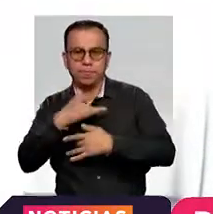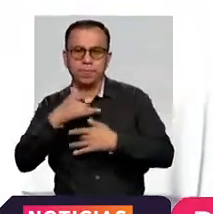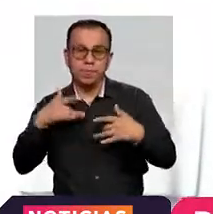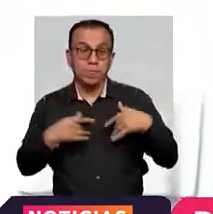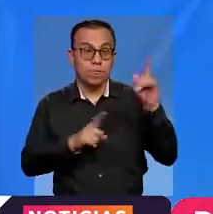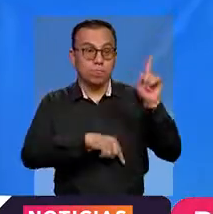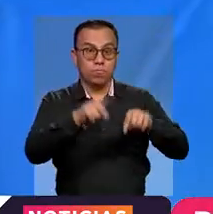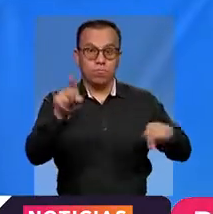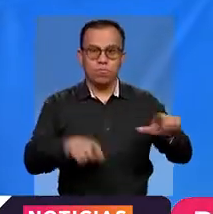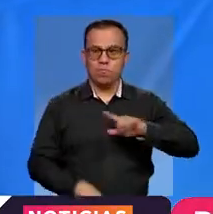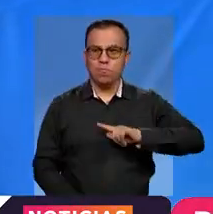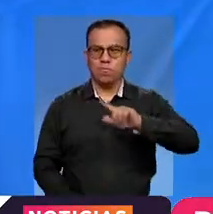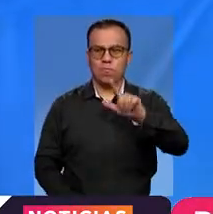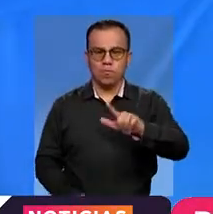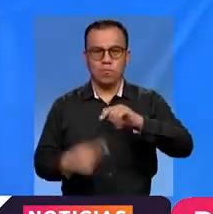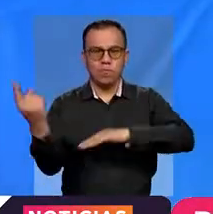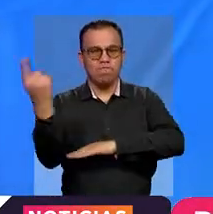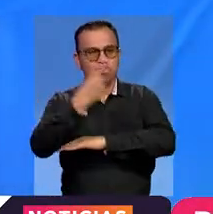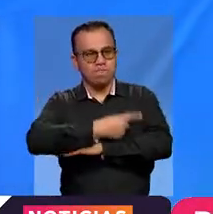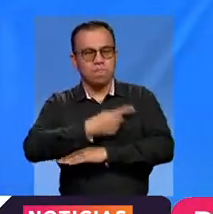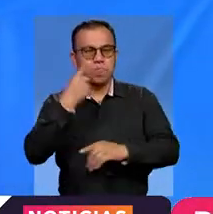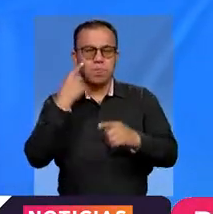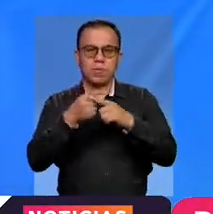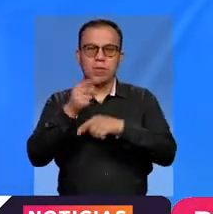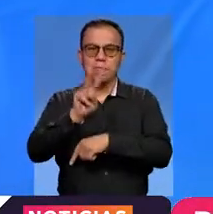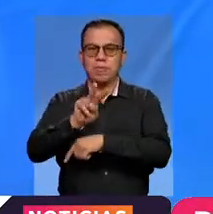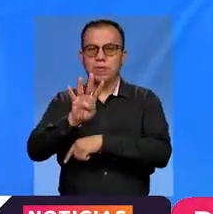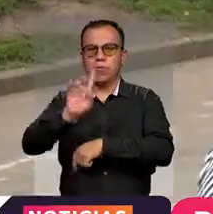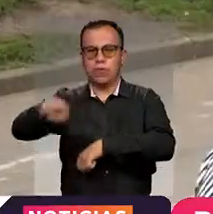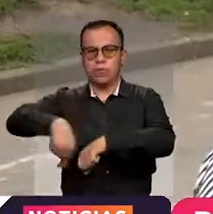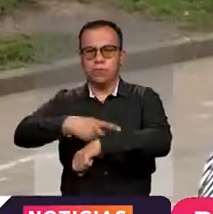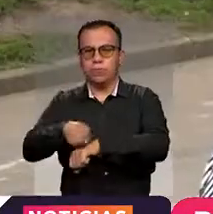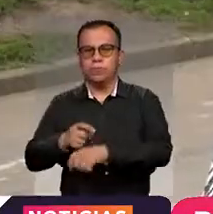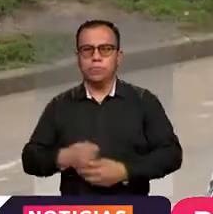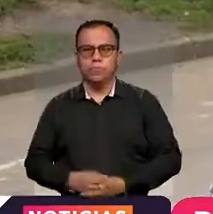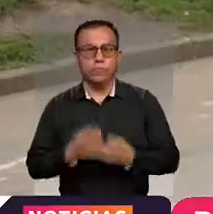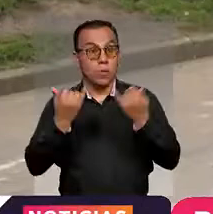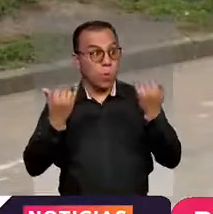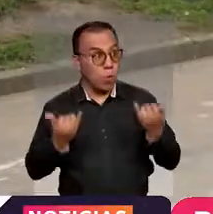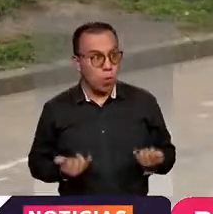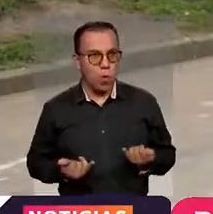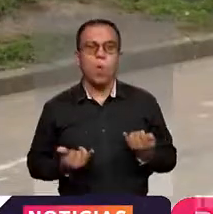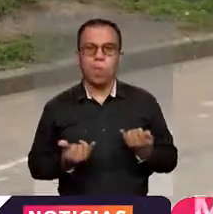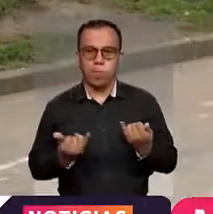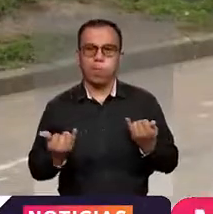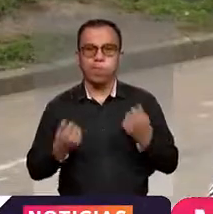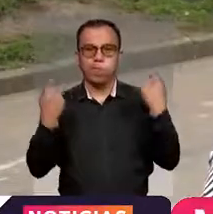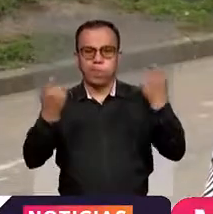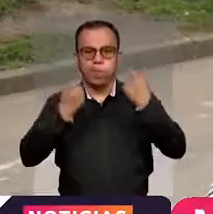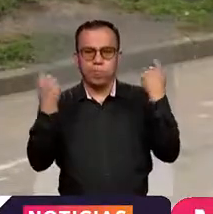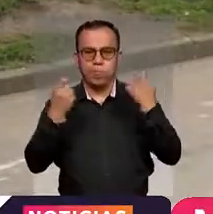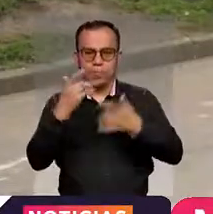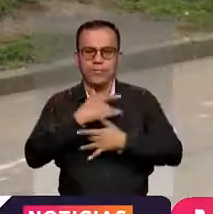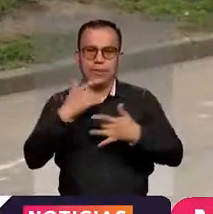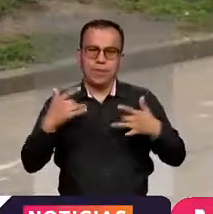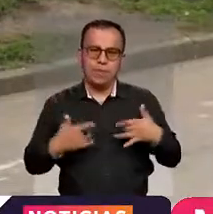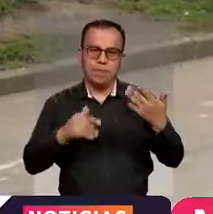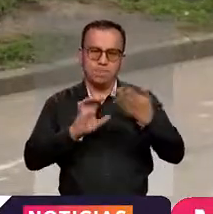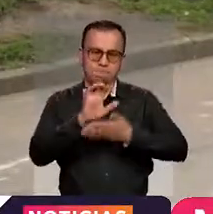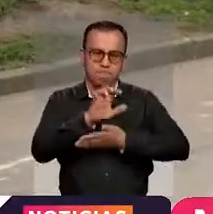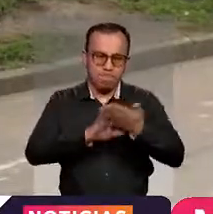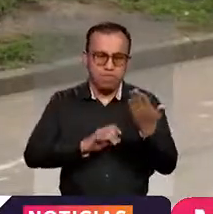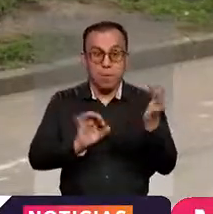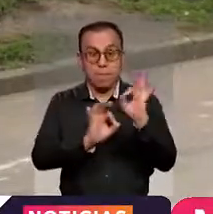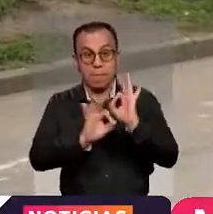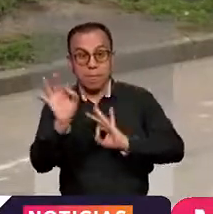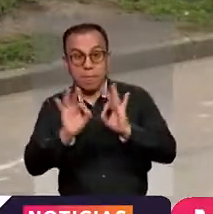líderes señalaron que estas brigadas deberían ser de 24 horas. Que sea hoy, que teniendo una campaña de salud para mitigar y